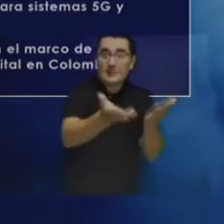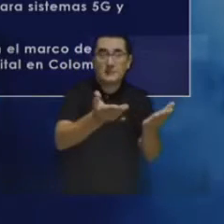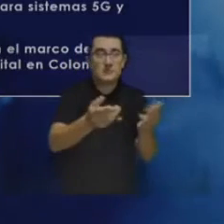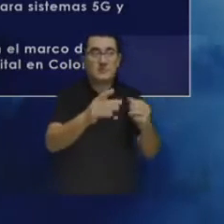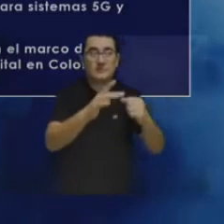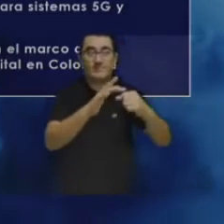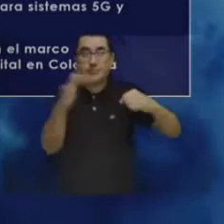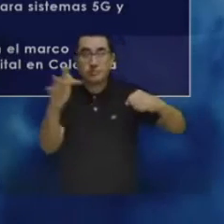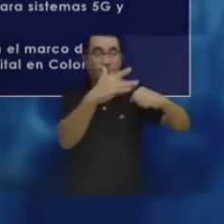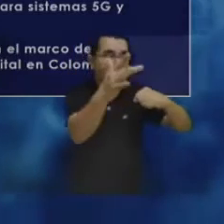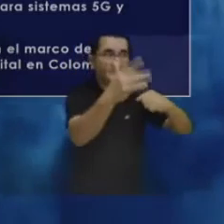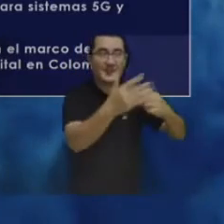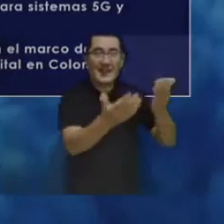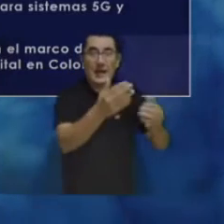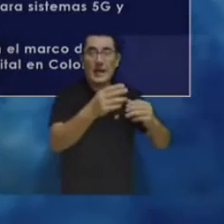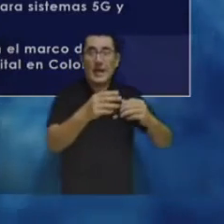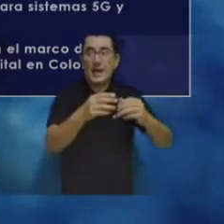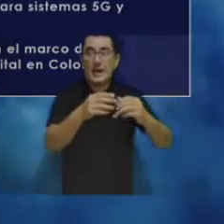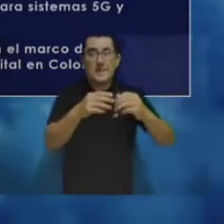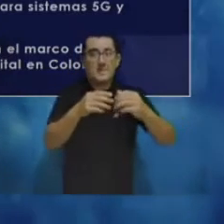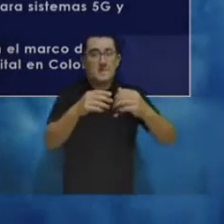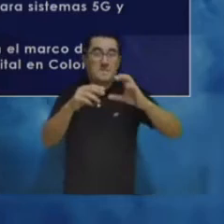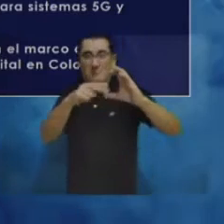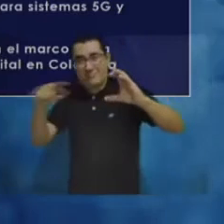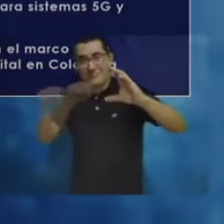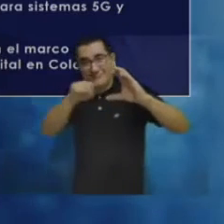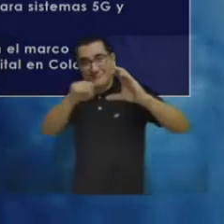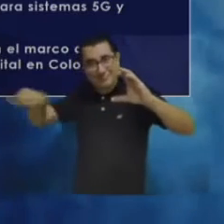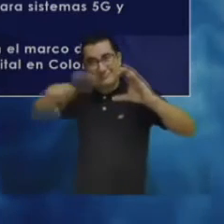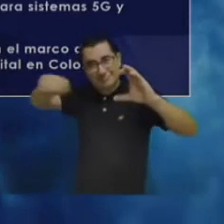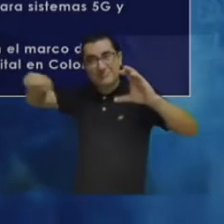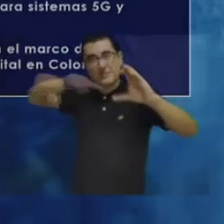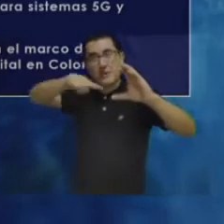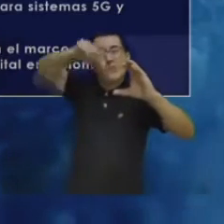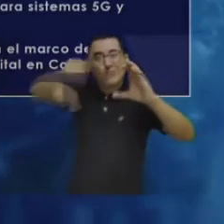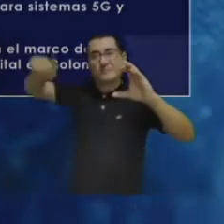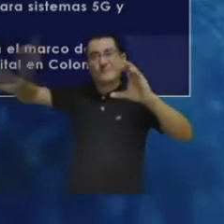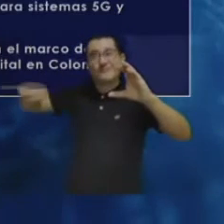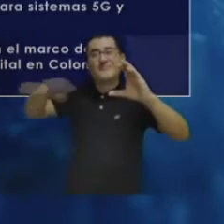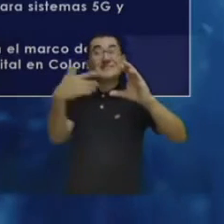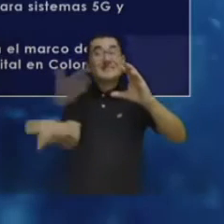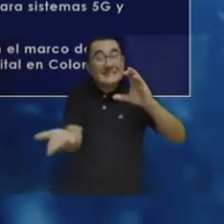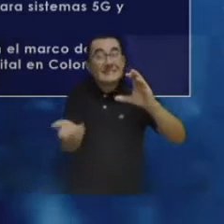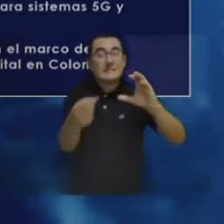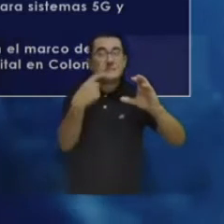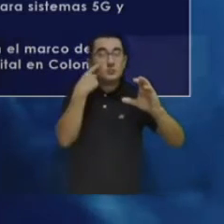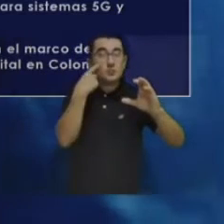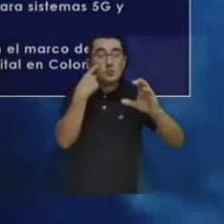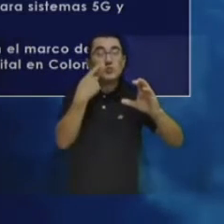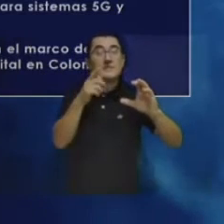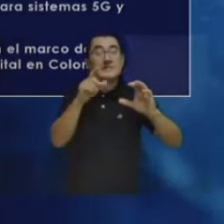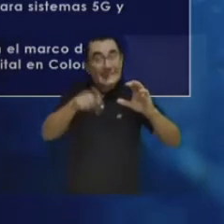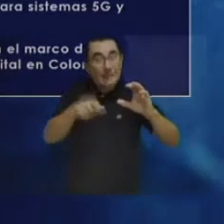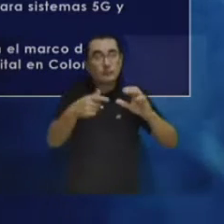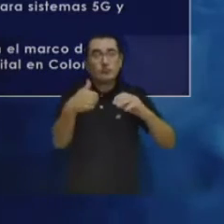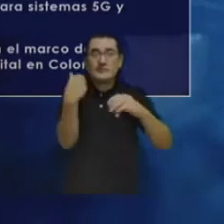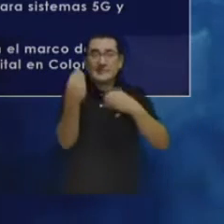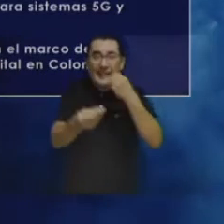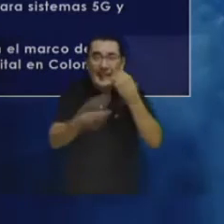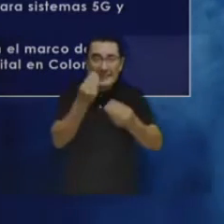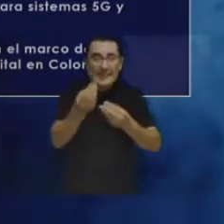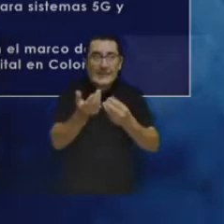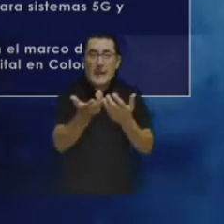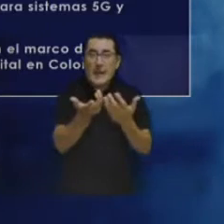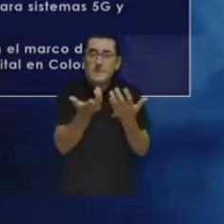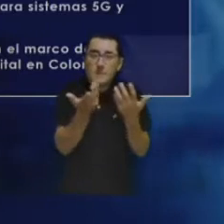Por ello, hay que mirar todo lo que está sucediendo en el entorno completo, de una